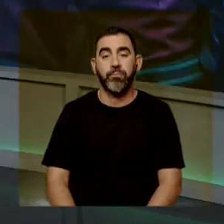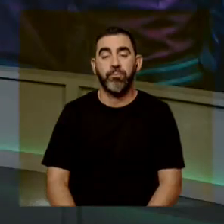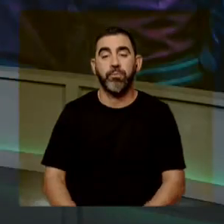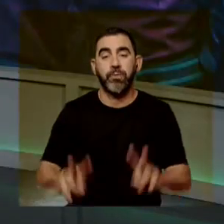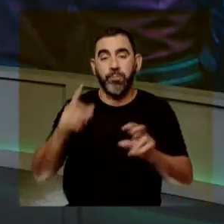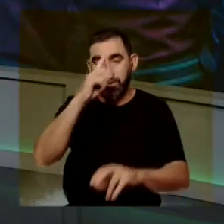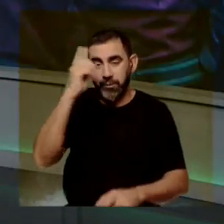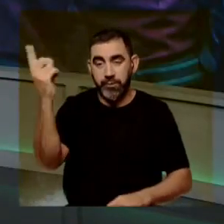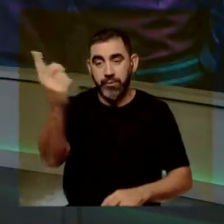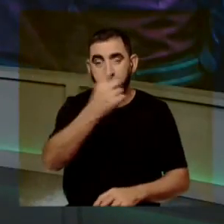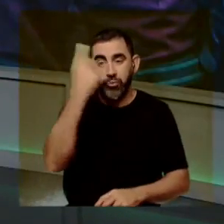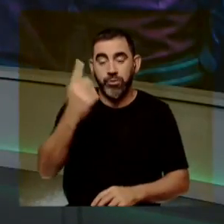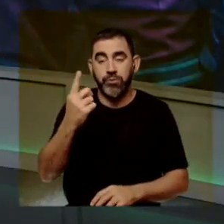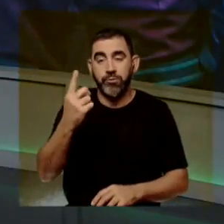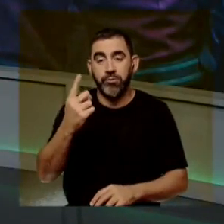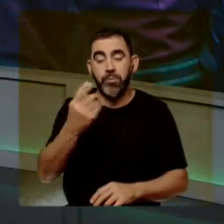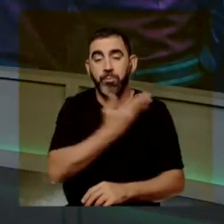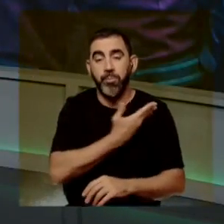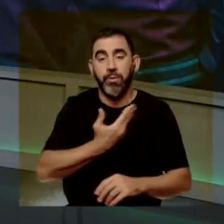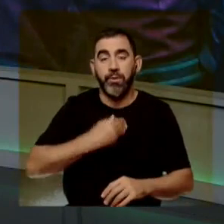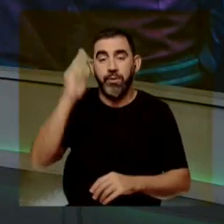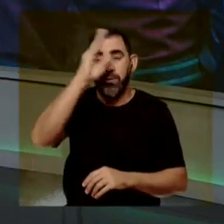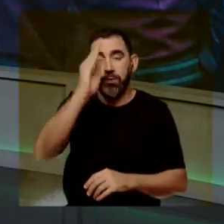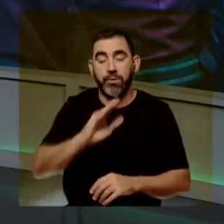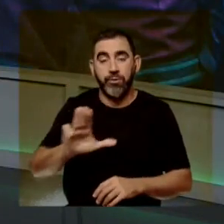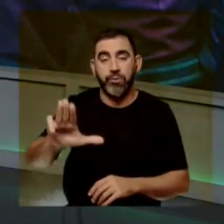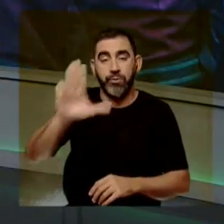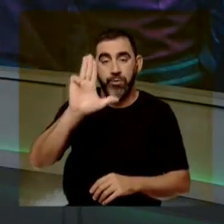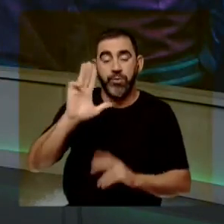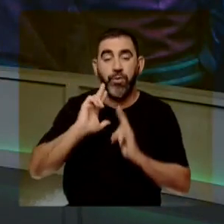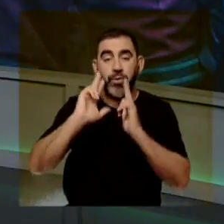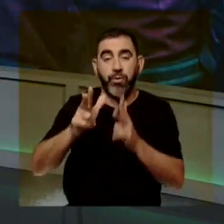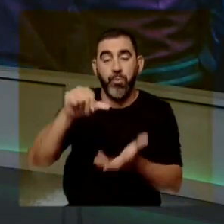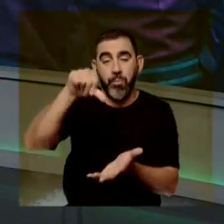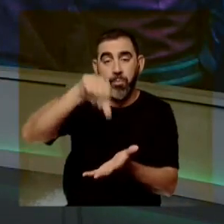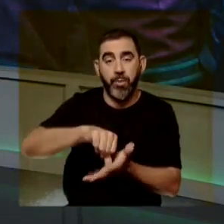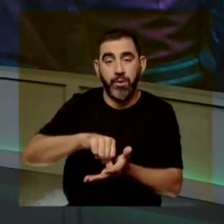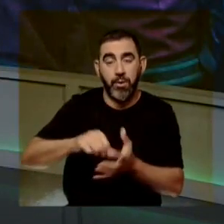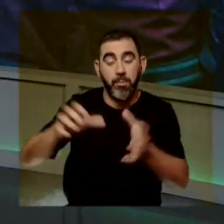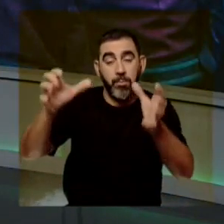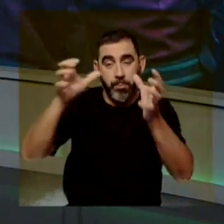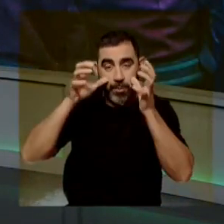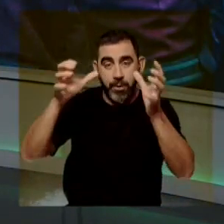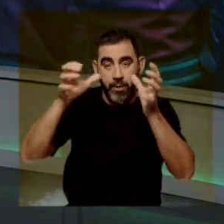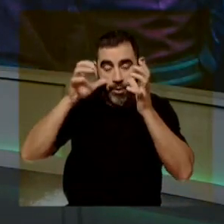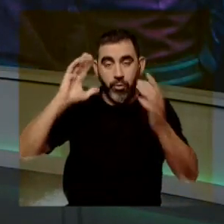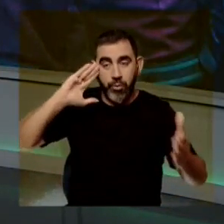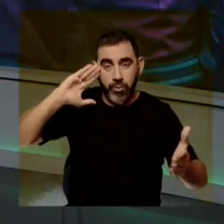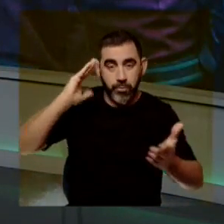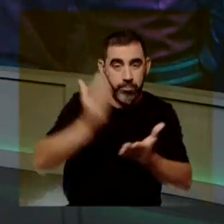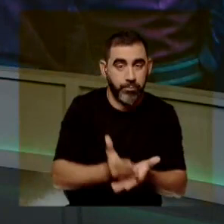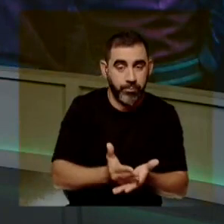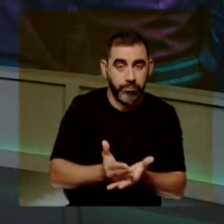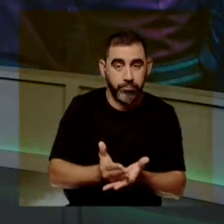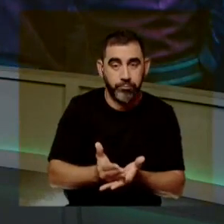Abrimos el capítulo internacional. Les contamos que el presidente brasileño Lula da Silva dijo que su país corrió serio riesgo de tener un golpe de